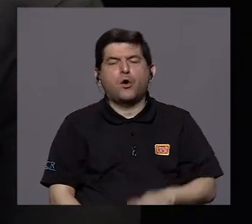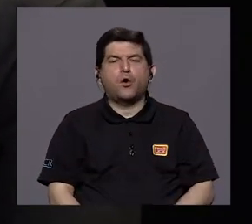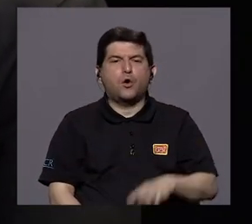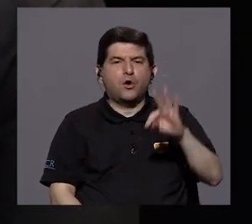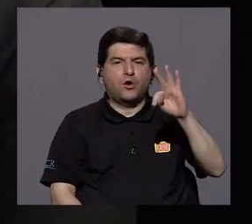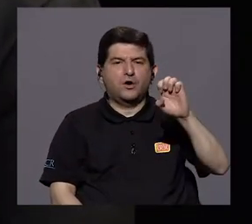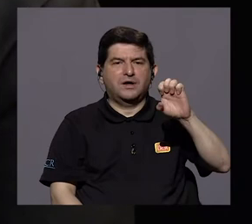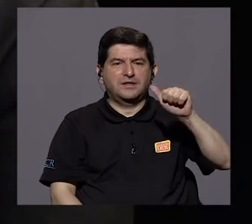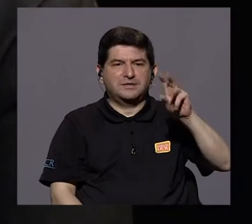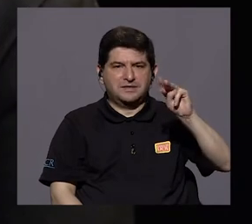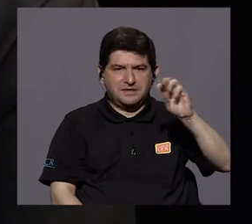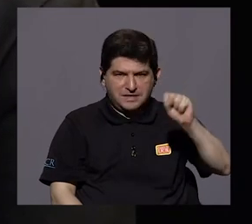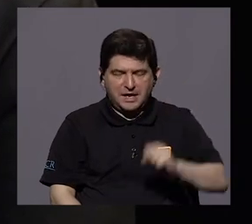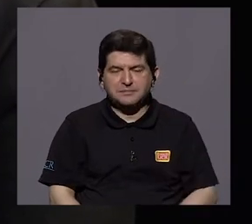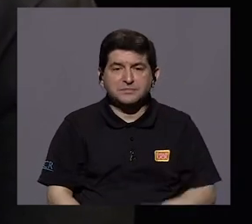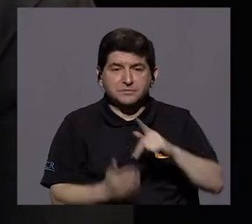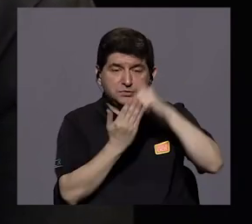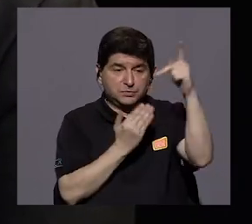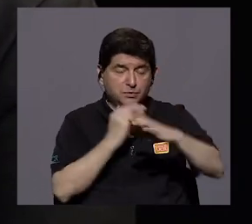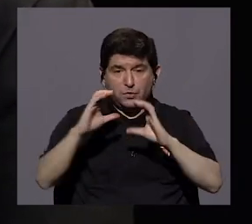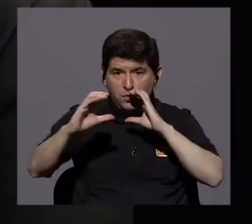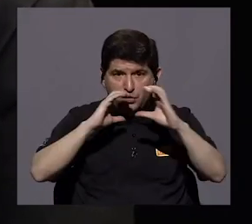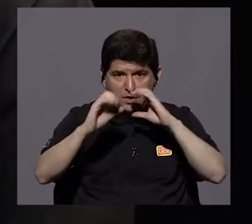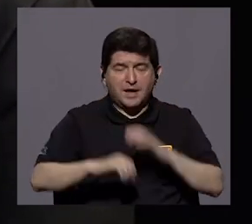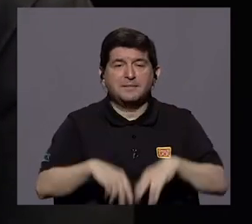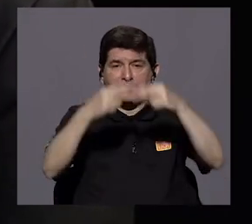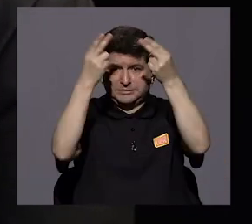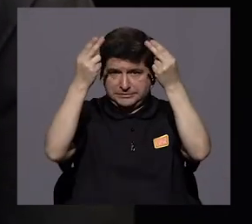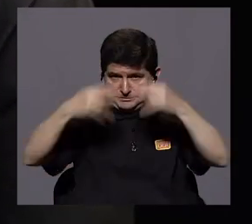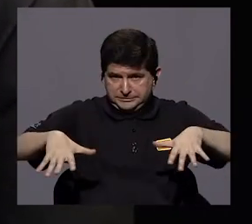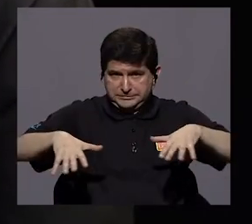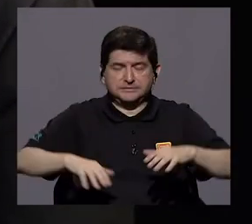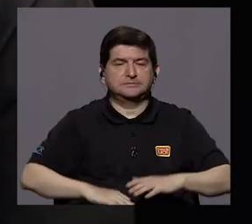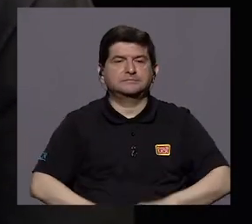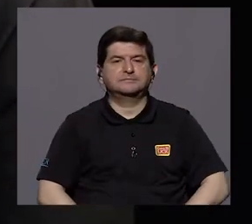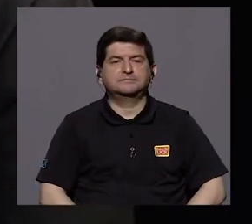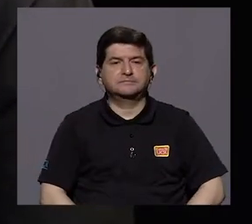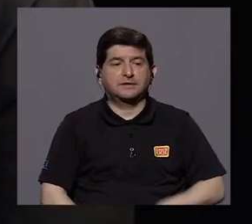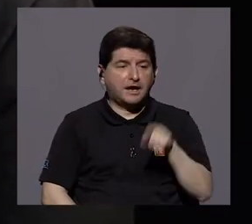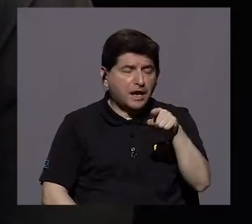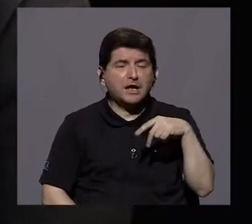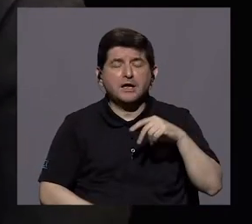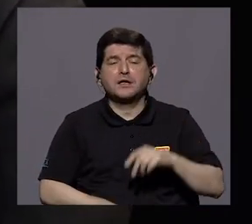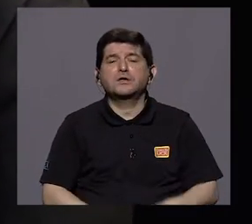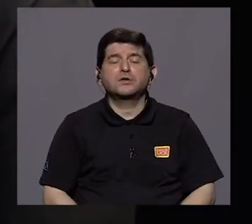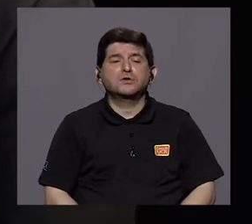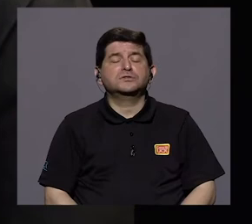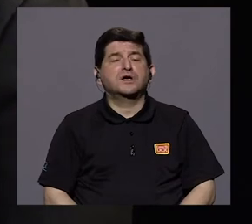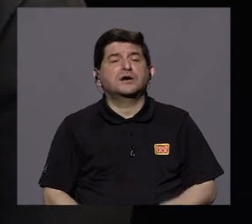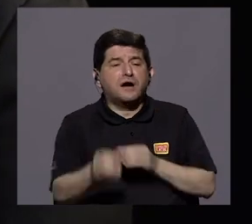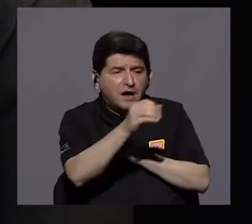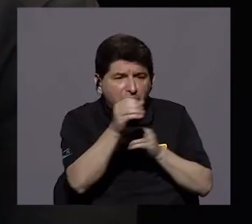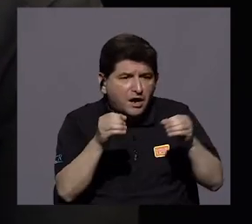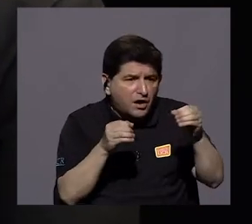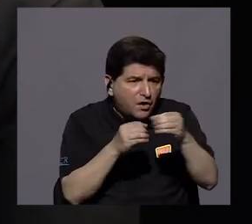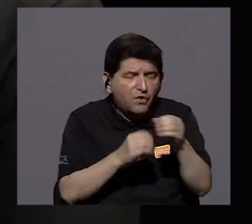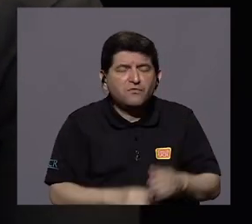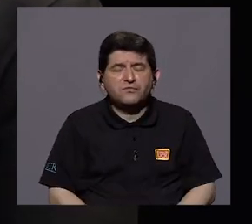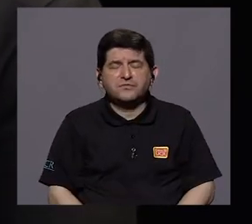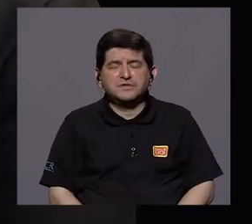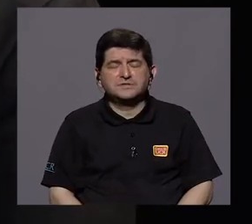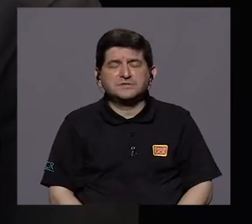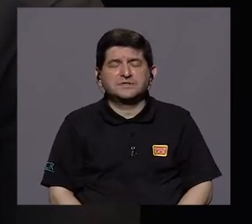Teams, estos programas de comunicación digital, y que ellos frecuentaban los despachos de nuestros